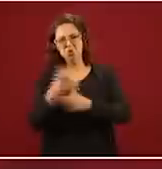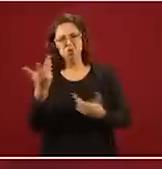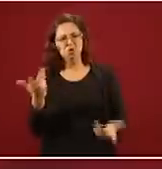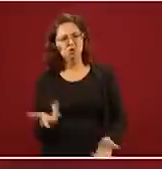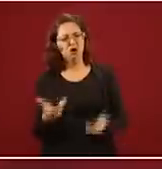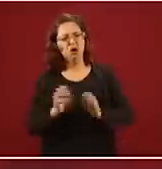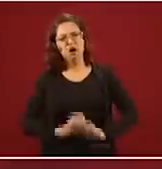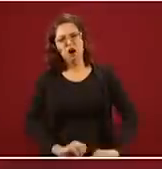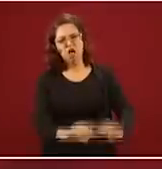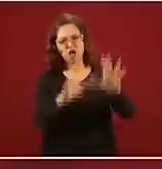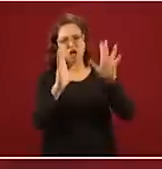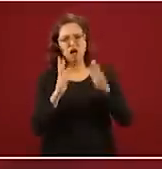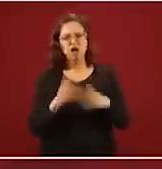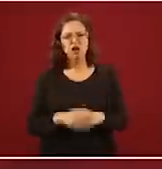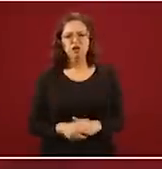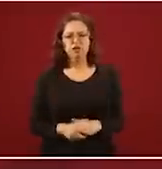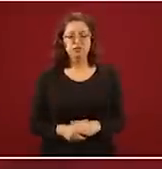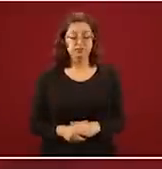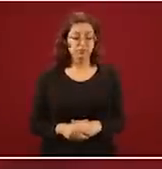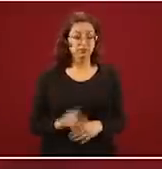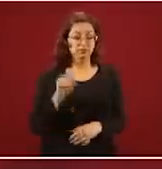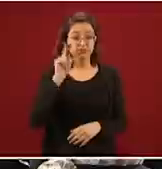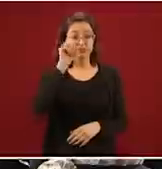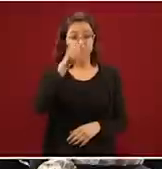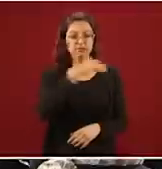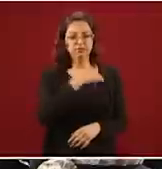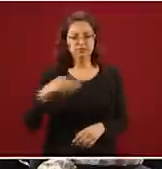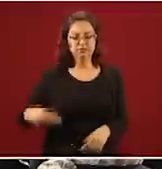así estaba Piedras Negras,